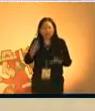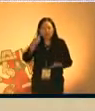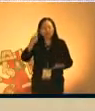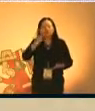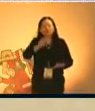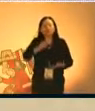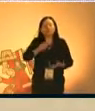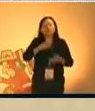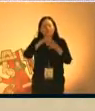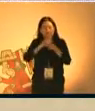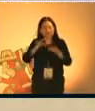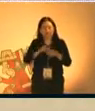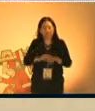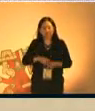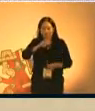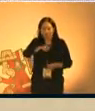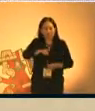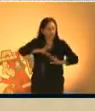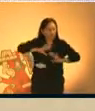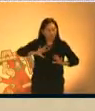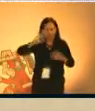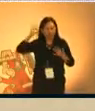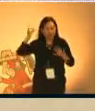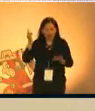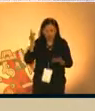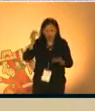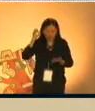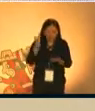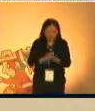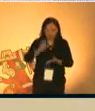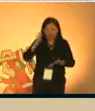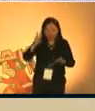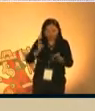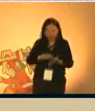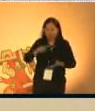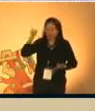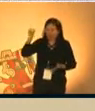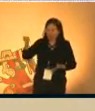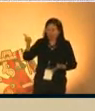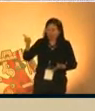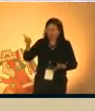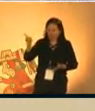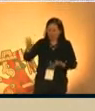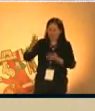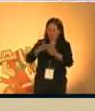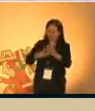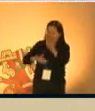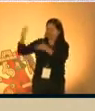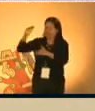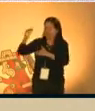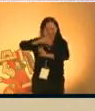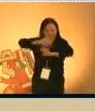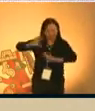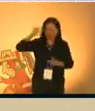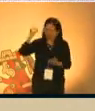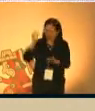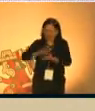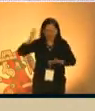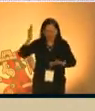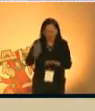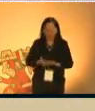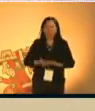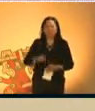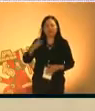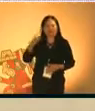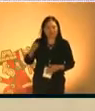del cóndor con acá diciendo es la última vez que estos señores van a estar por delante por encima de nosotros no van a eso solo lo hace